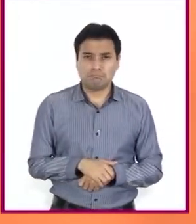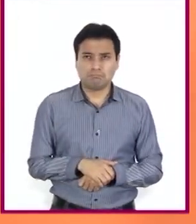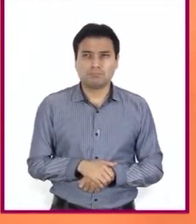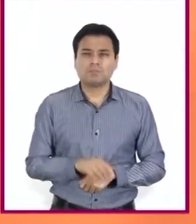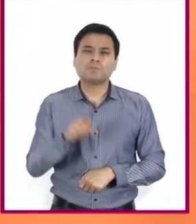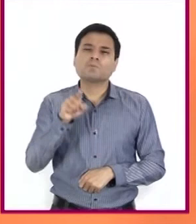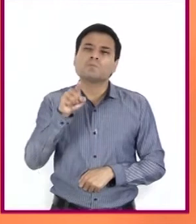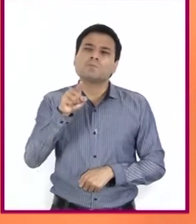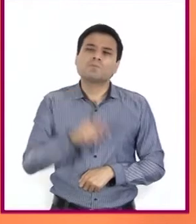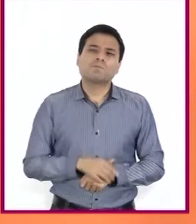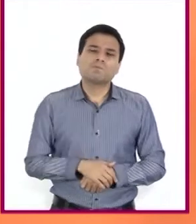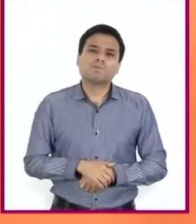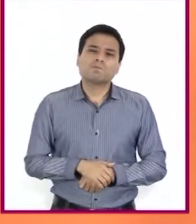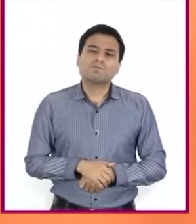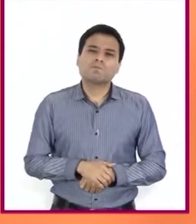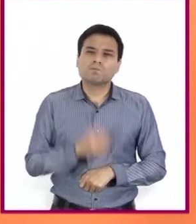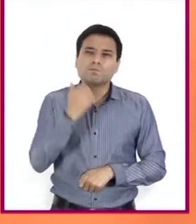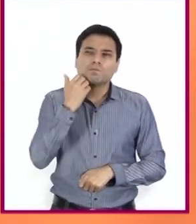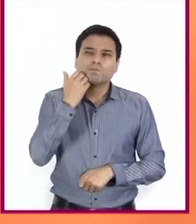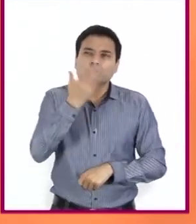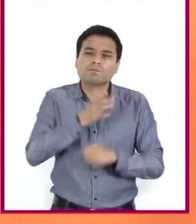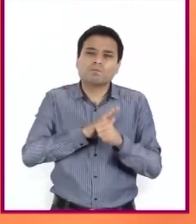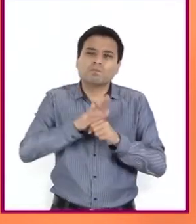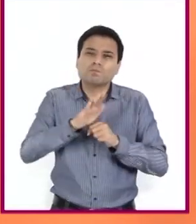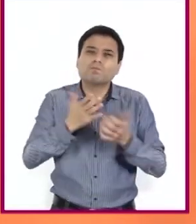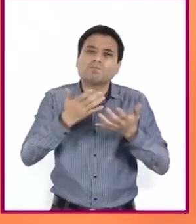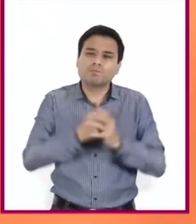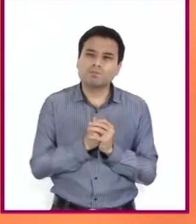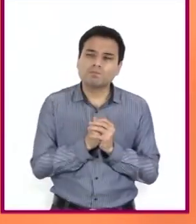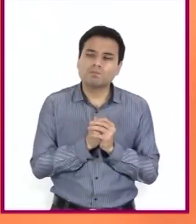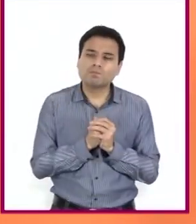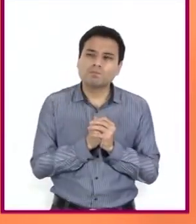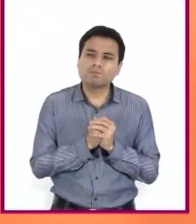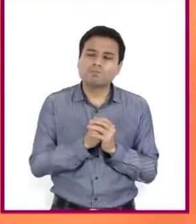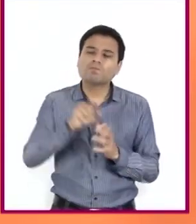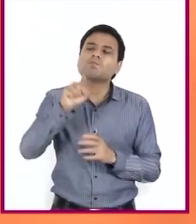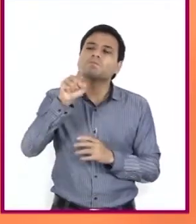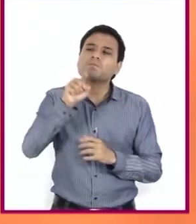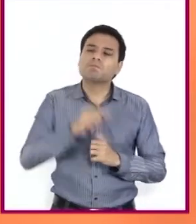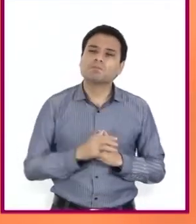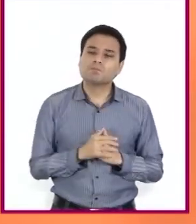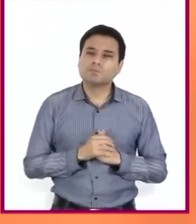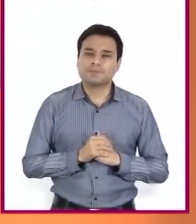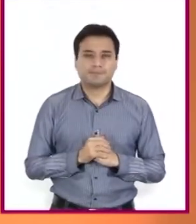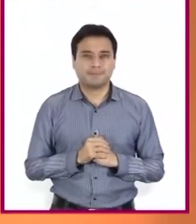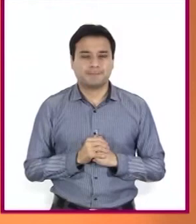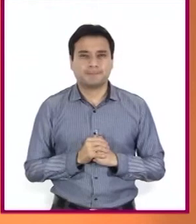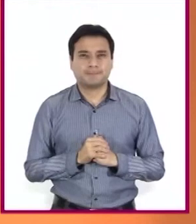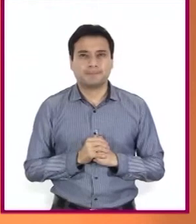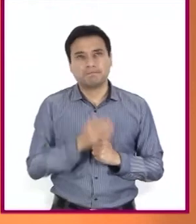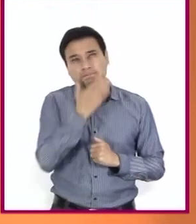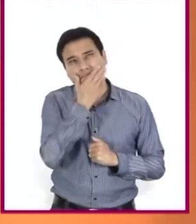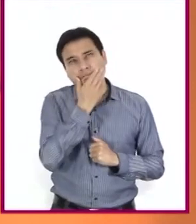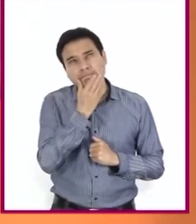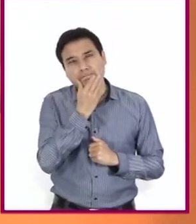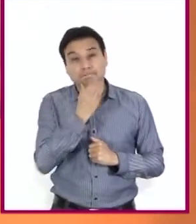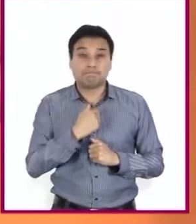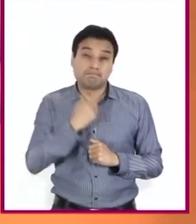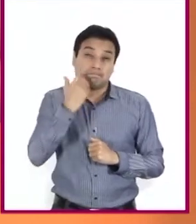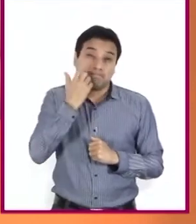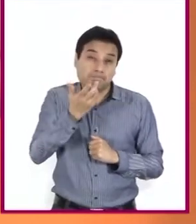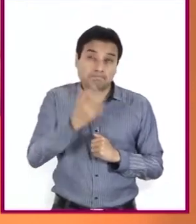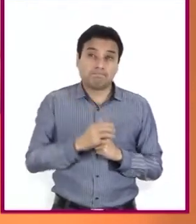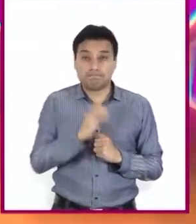¿Cuál figura o cuerpo geométrico te gustaría utilizar para representar la sucesión de figuras? A mí me gusta la idea de